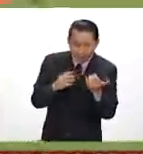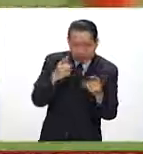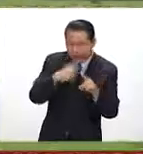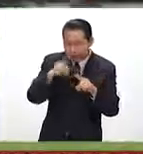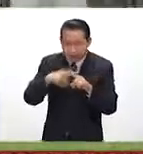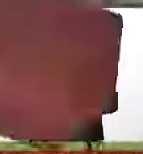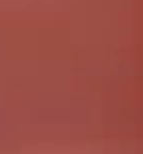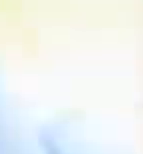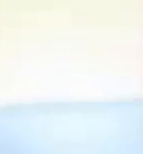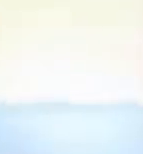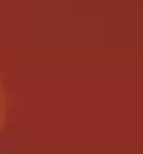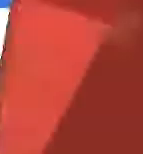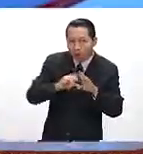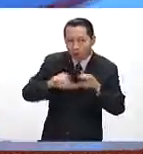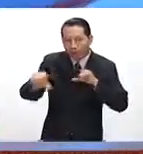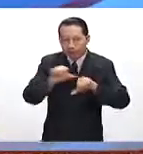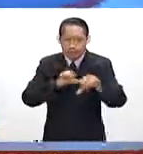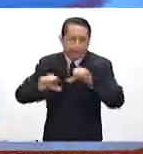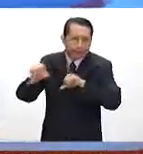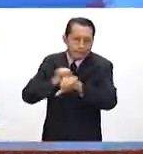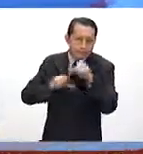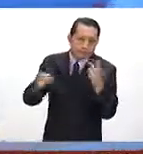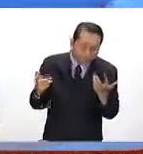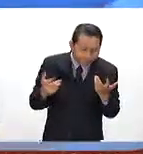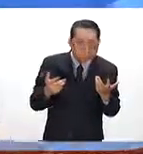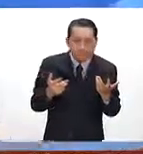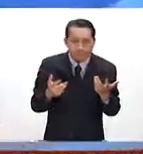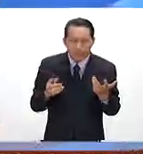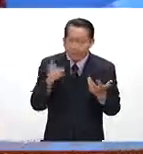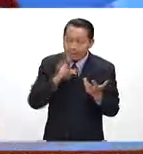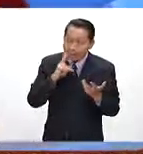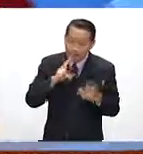tiempo juega con sus rotaciones, pues cada vez se le hacen más fácil los jugadores que se están lesionando a cada rato.